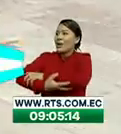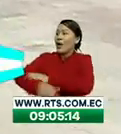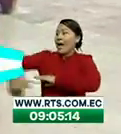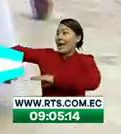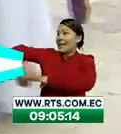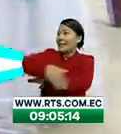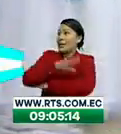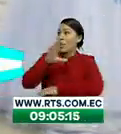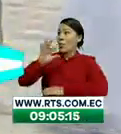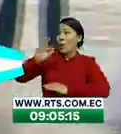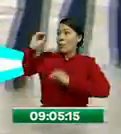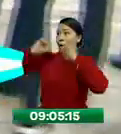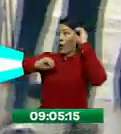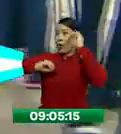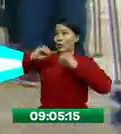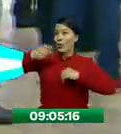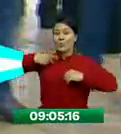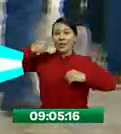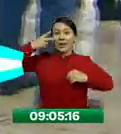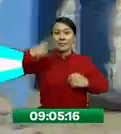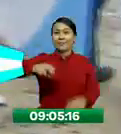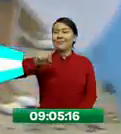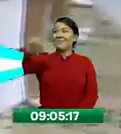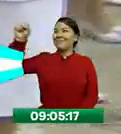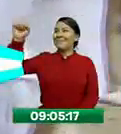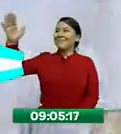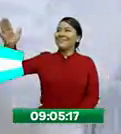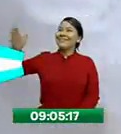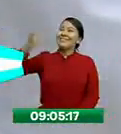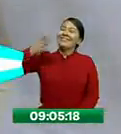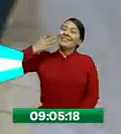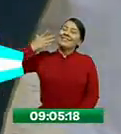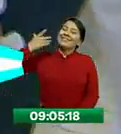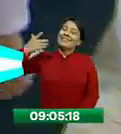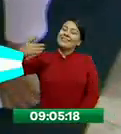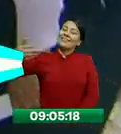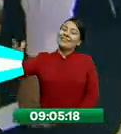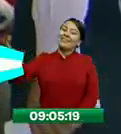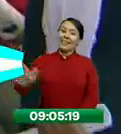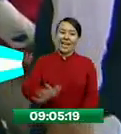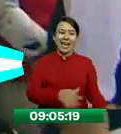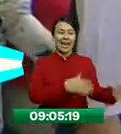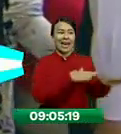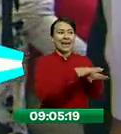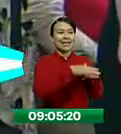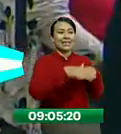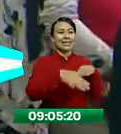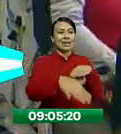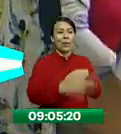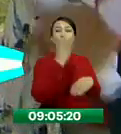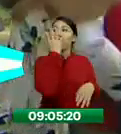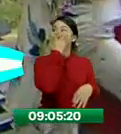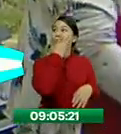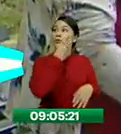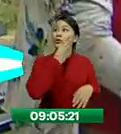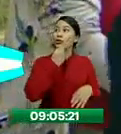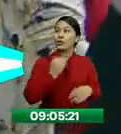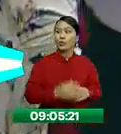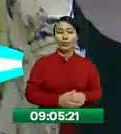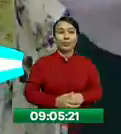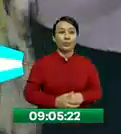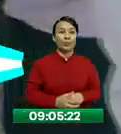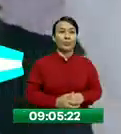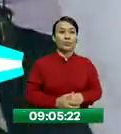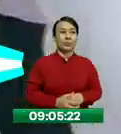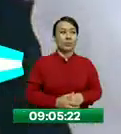9 de octubre, para estar viendo el desfile. Malecón junto a la brisa del río. Así es. Eso no. Listo, caballero, muy